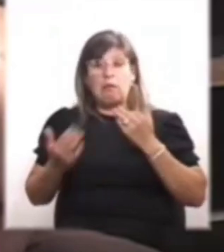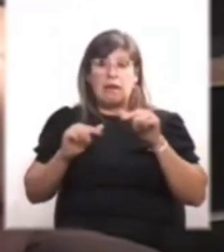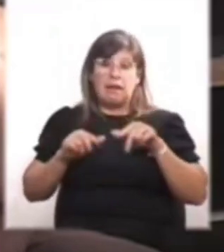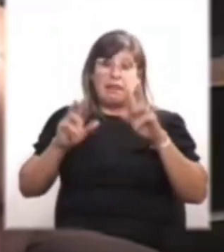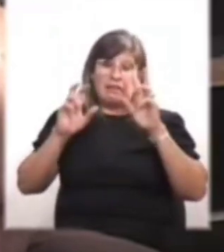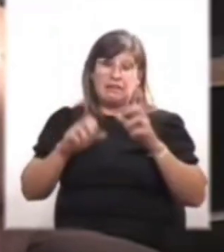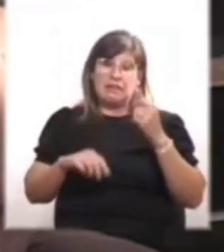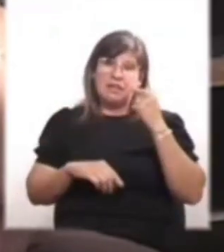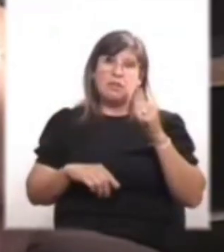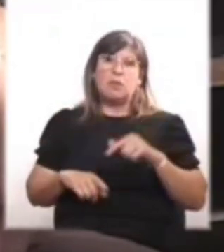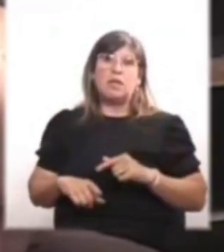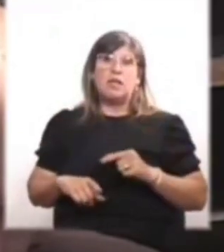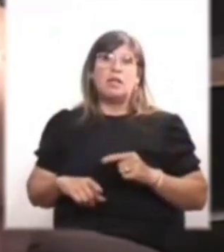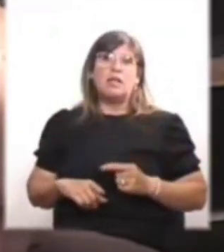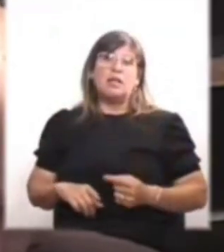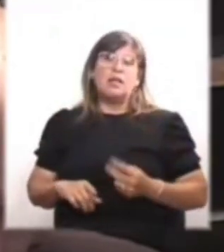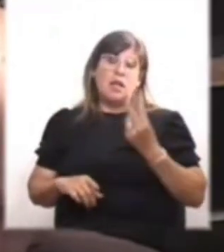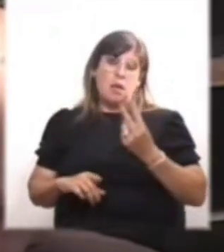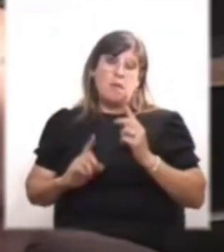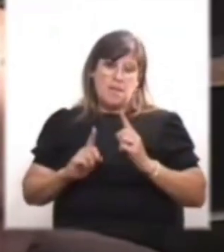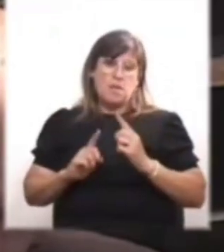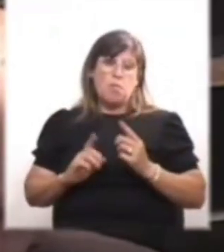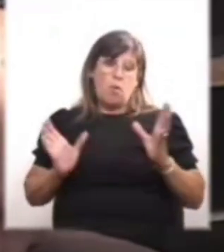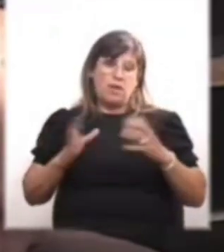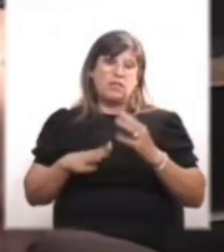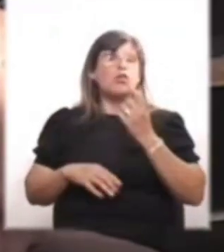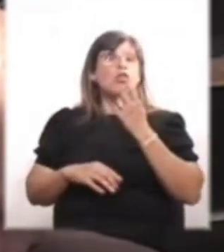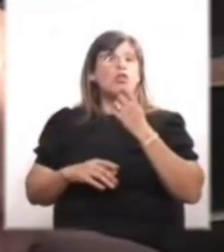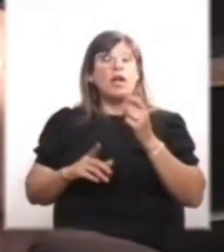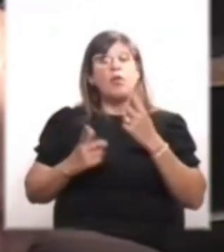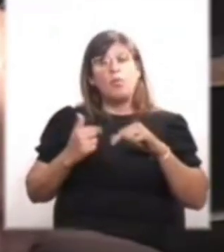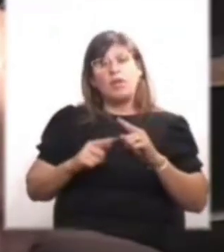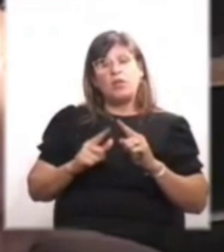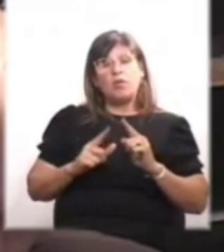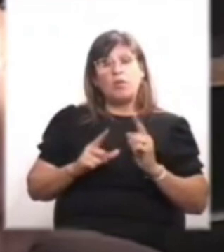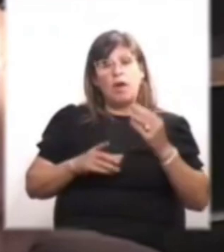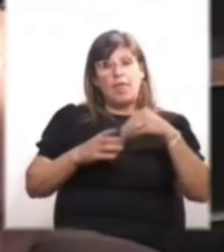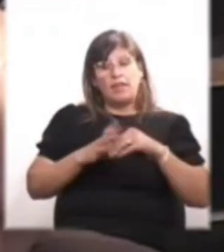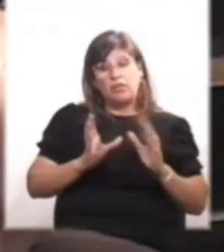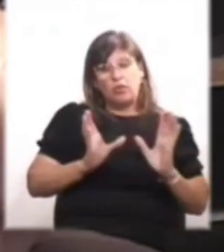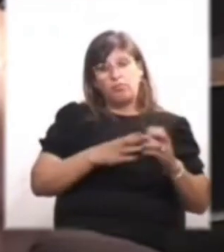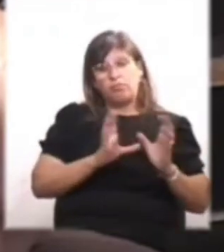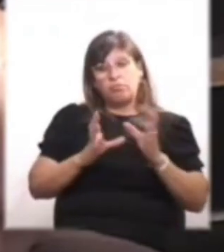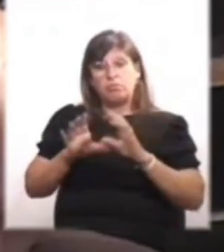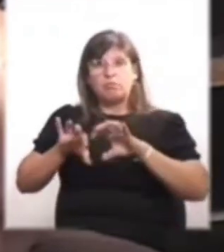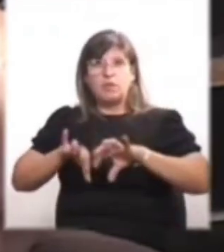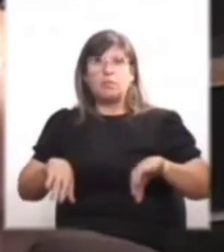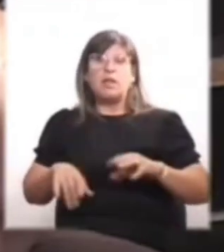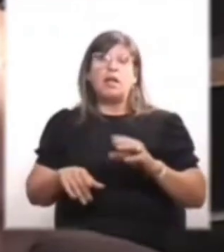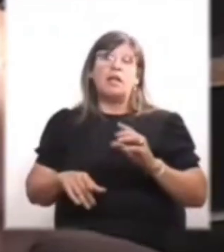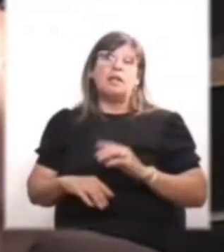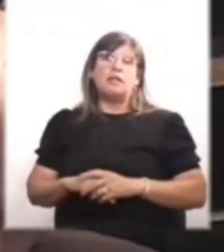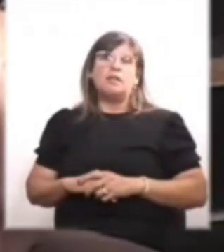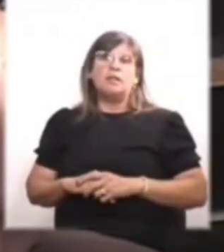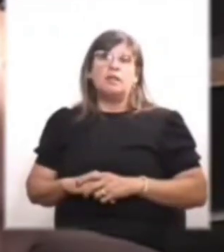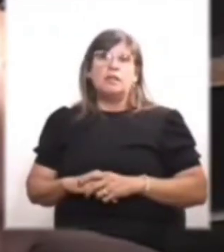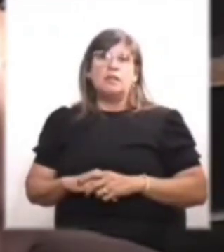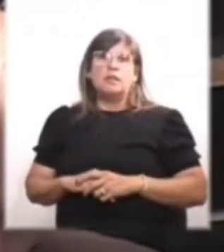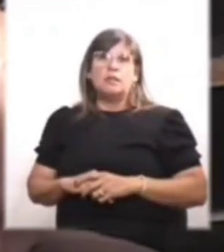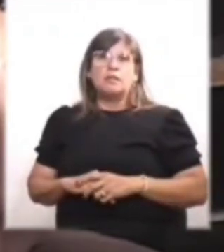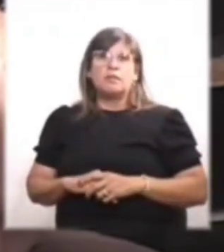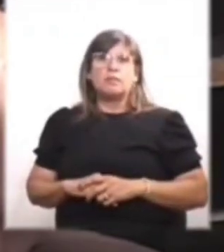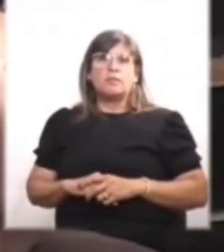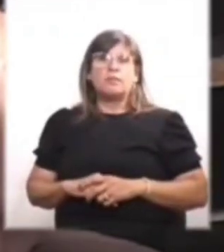un mismo partido, los 2 sectores más importantes del partido, no está el diputado Subía, por eso lo digo,